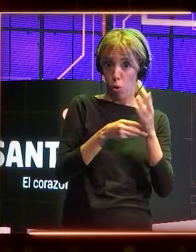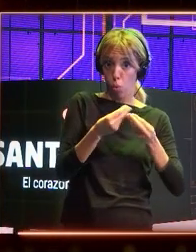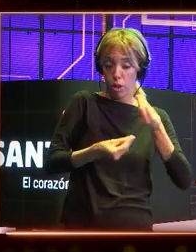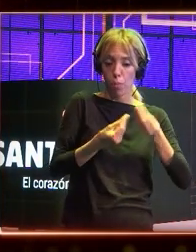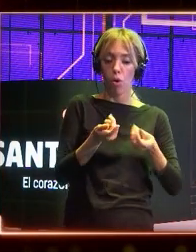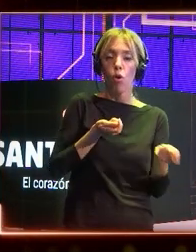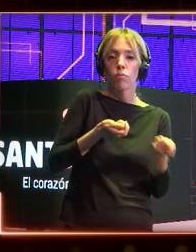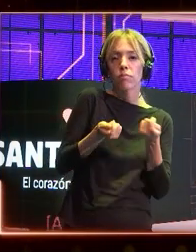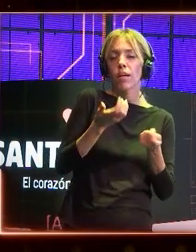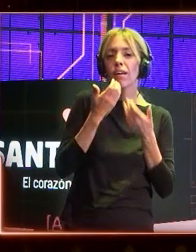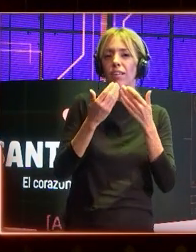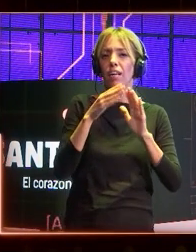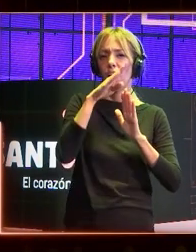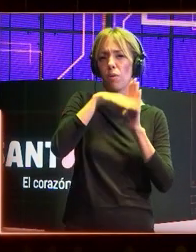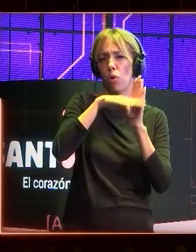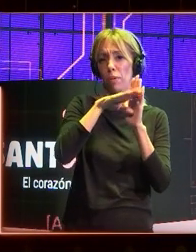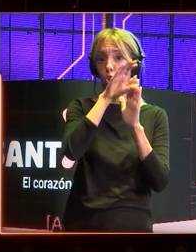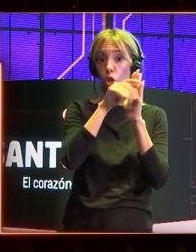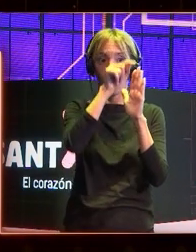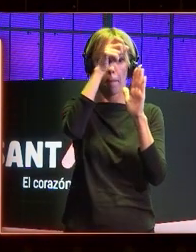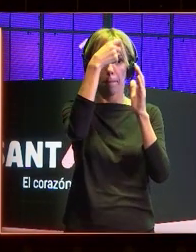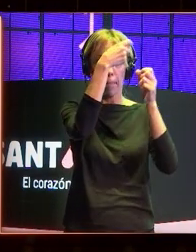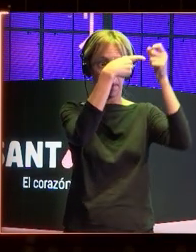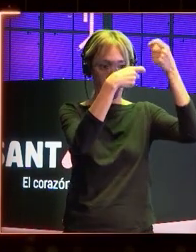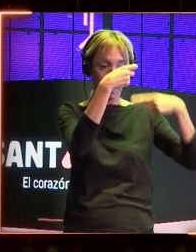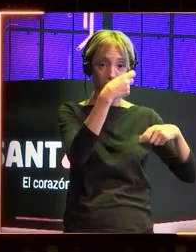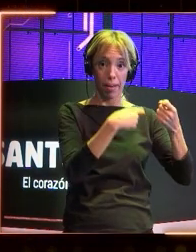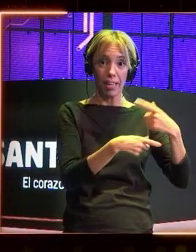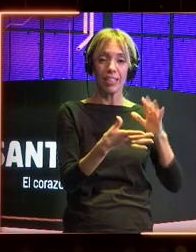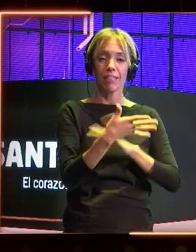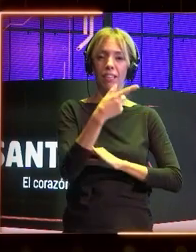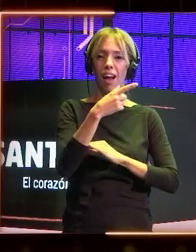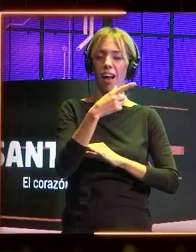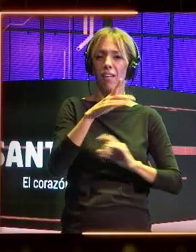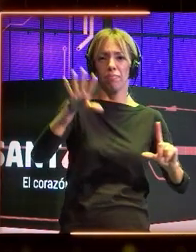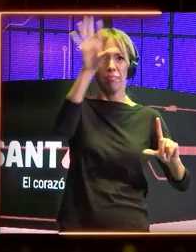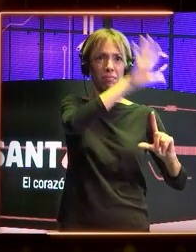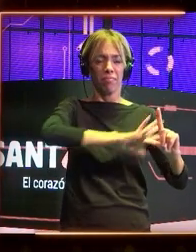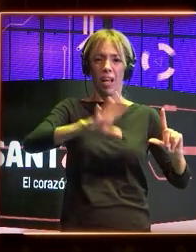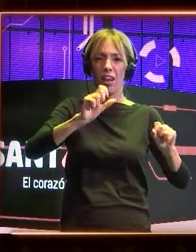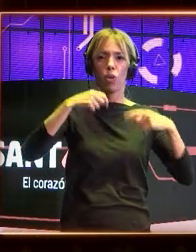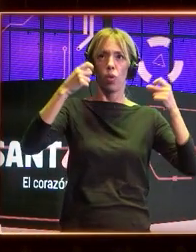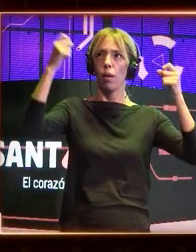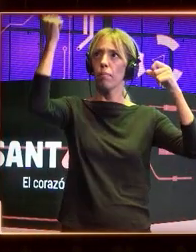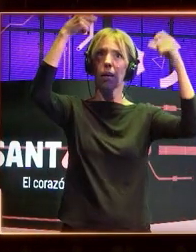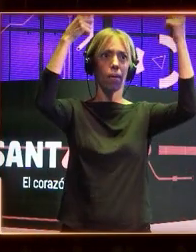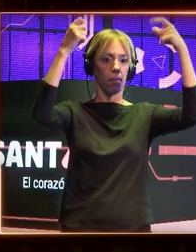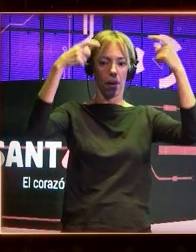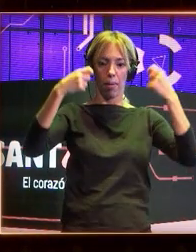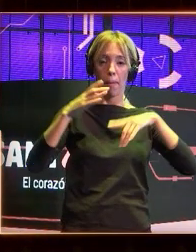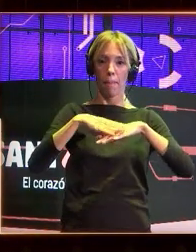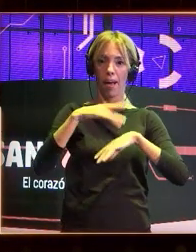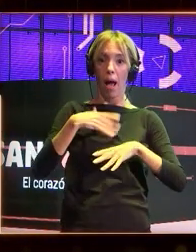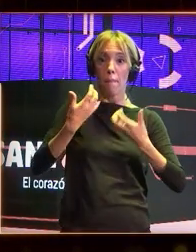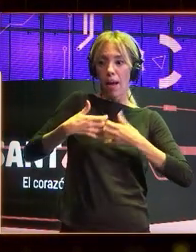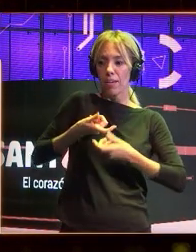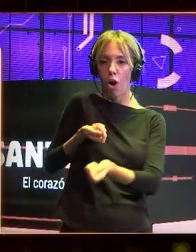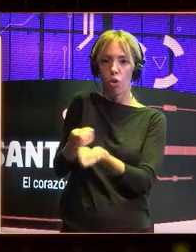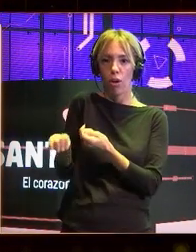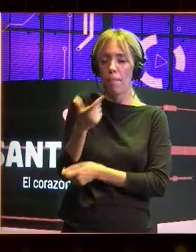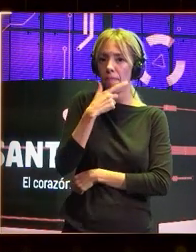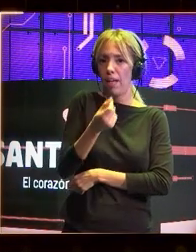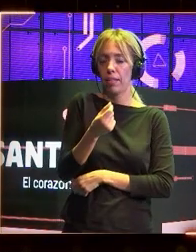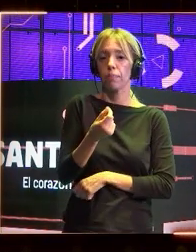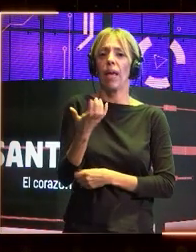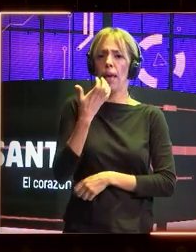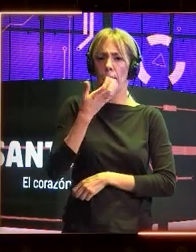controlar con el código de programación con lo cual tenemos una forma una interfaz mucho más natural para poder controlar a las máquinas hay